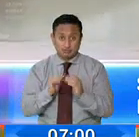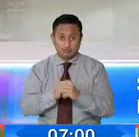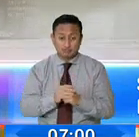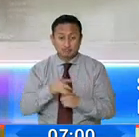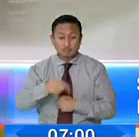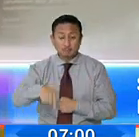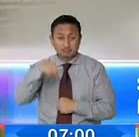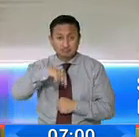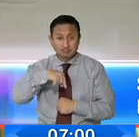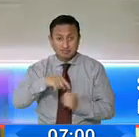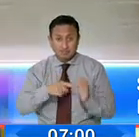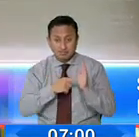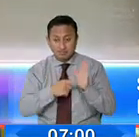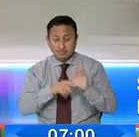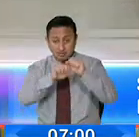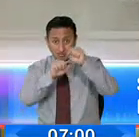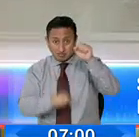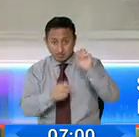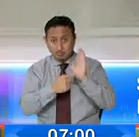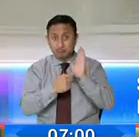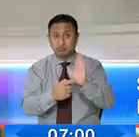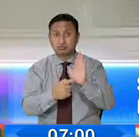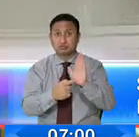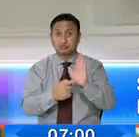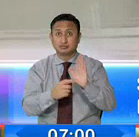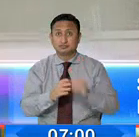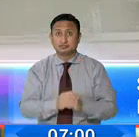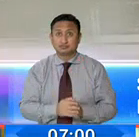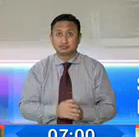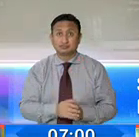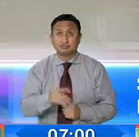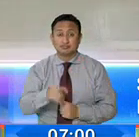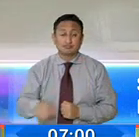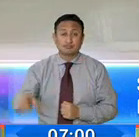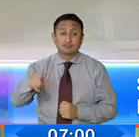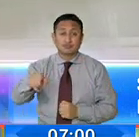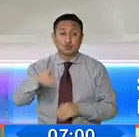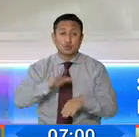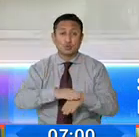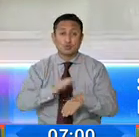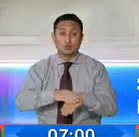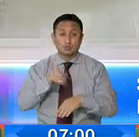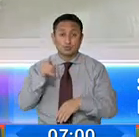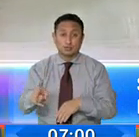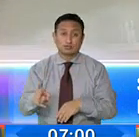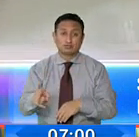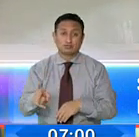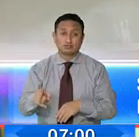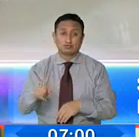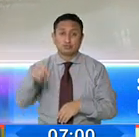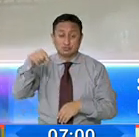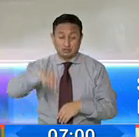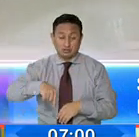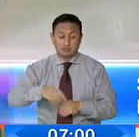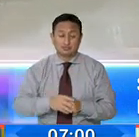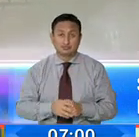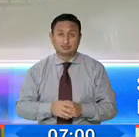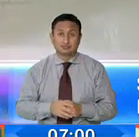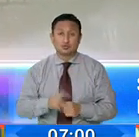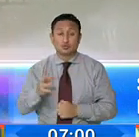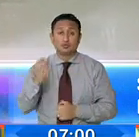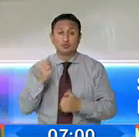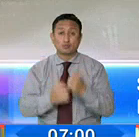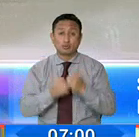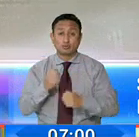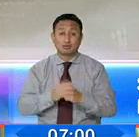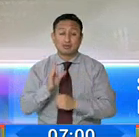quedado desenmascarado como los verdaderos culpables y gestores de un atentado